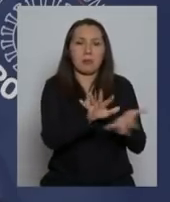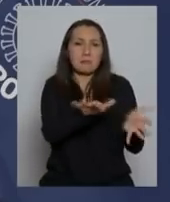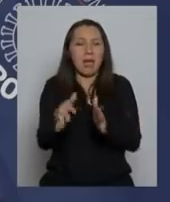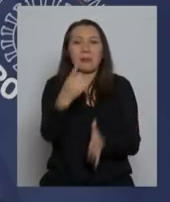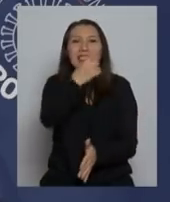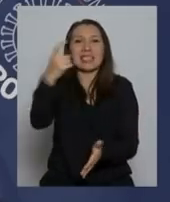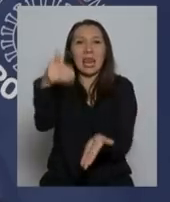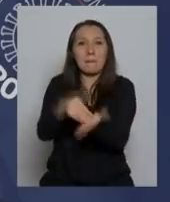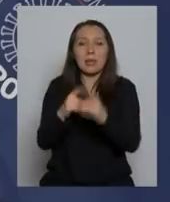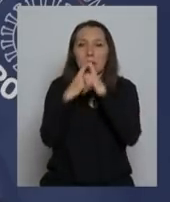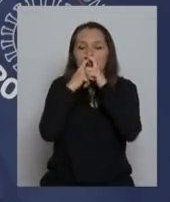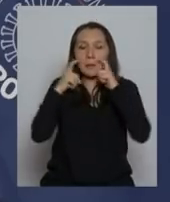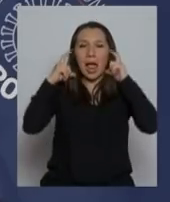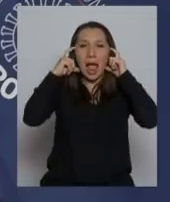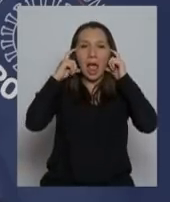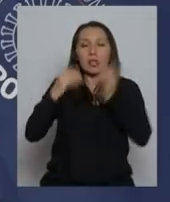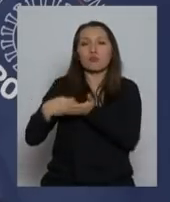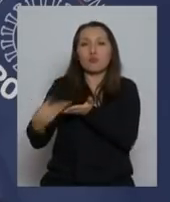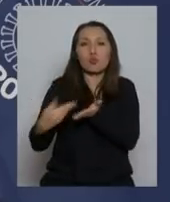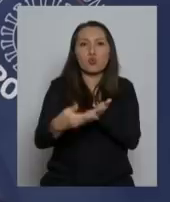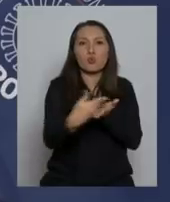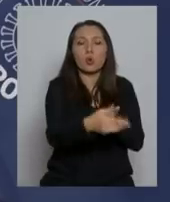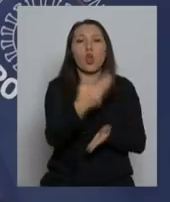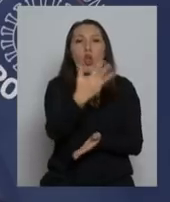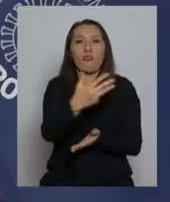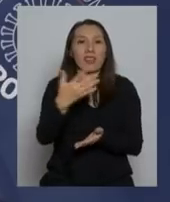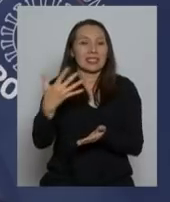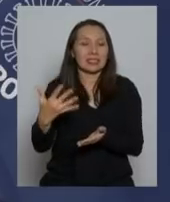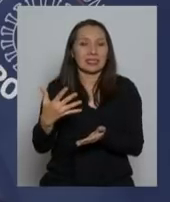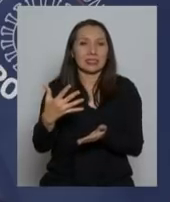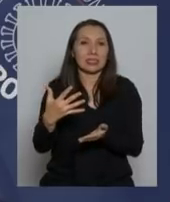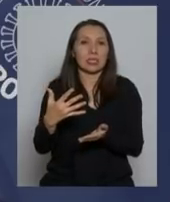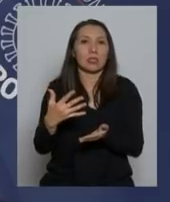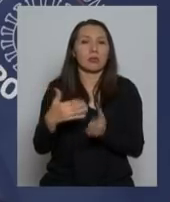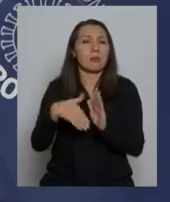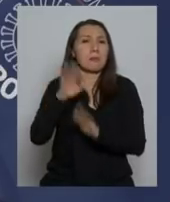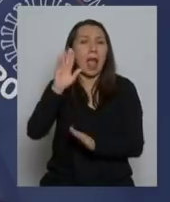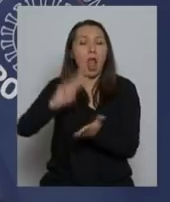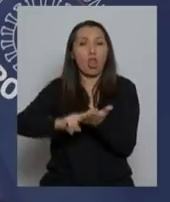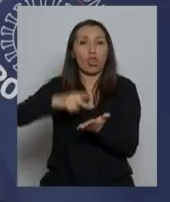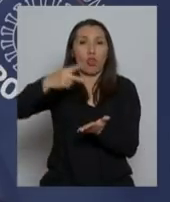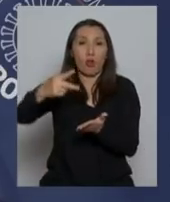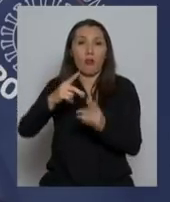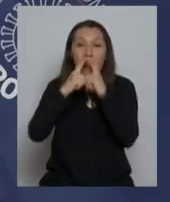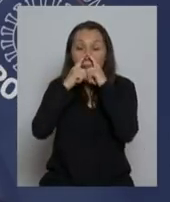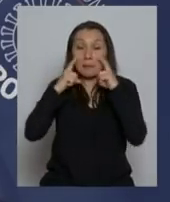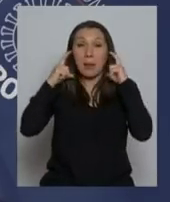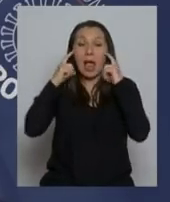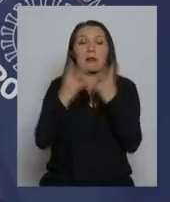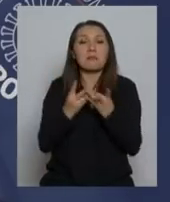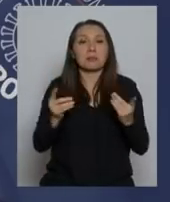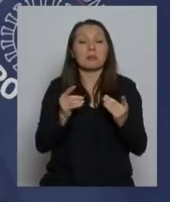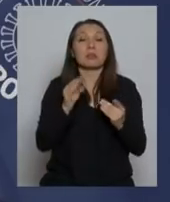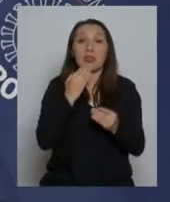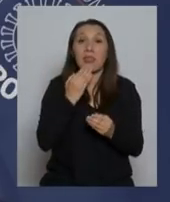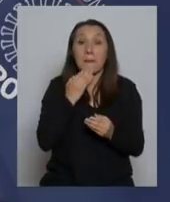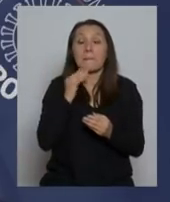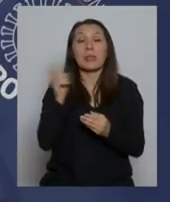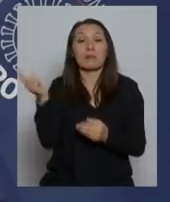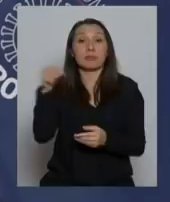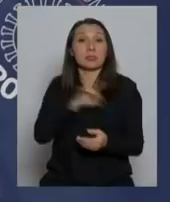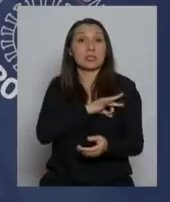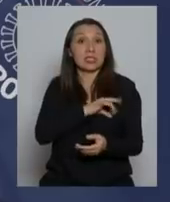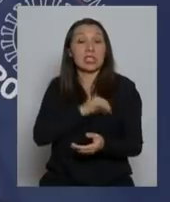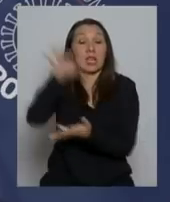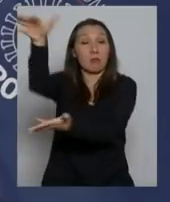alrededor de 100.000 mascarillas N95, más del doble de eso de mascarillas simples, y están llegando a Chile